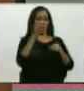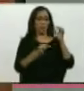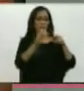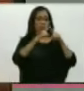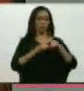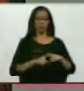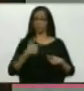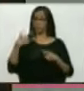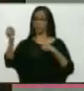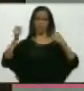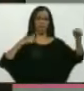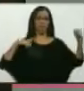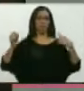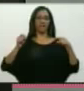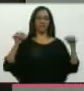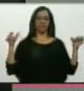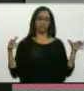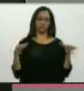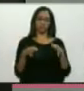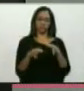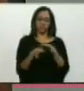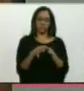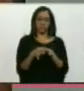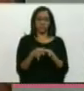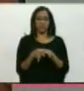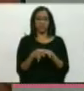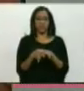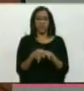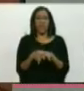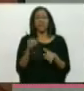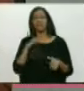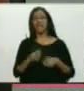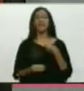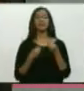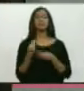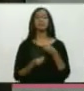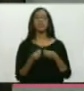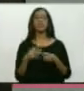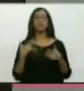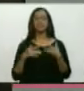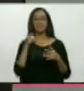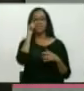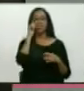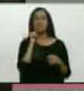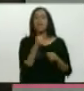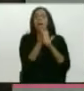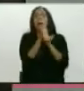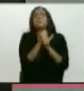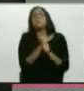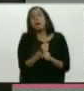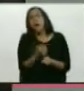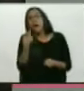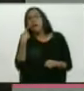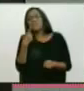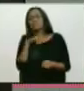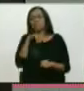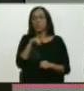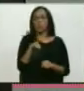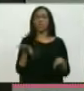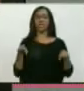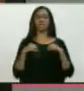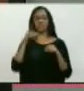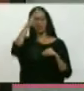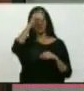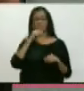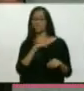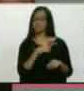todo el mundo, se te está yendo, te estás quedando con poca gente, estás haciendo un acto el sábado y esperando para ver si el lunes te recibe Trump, y